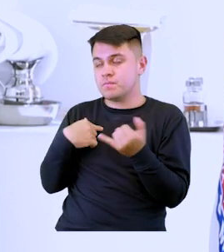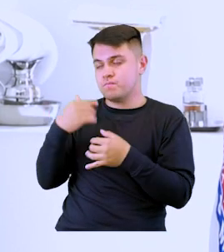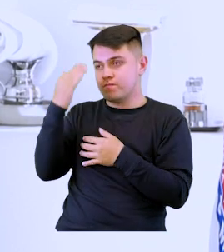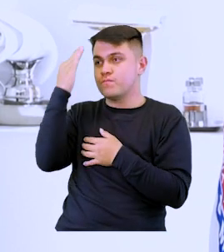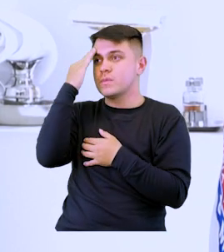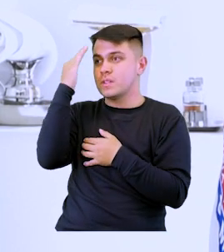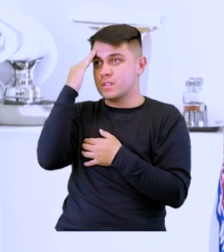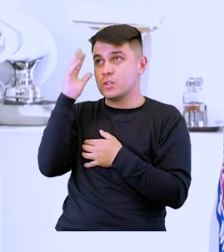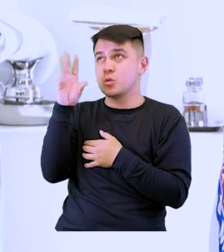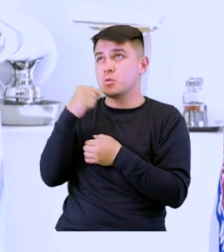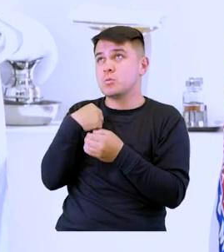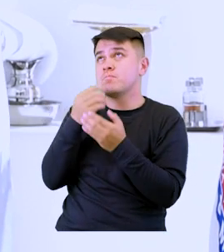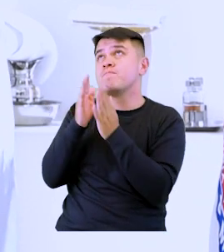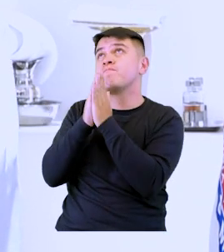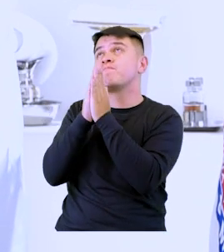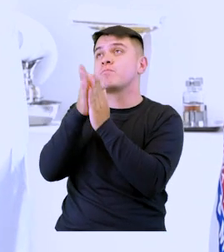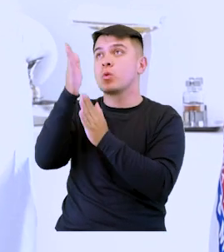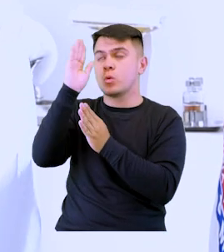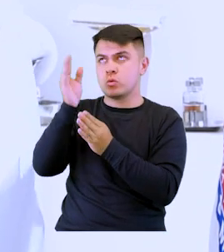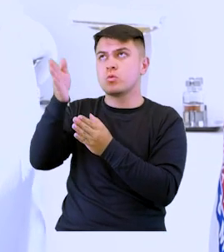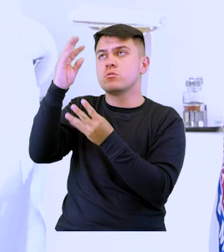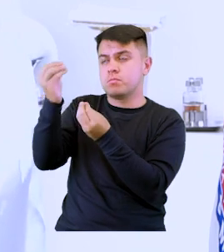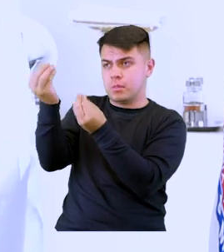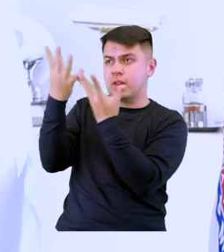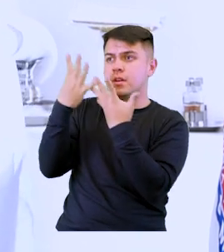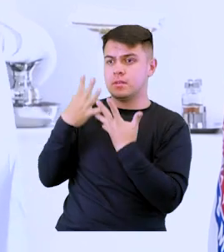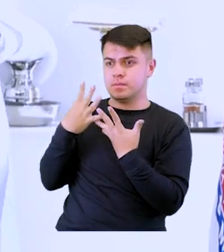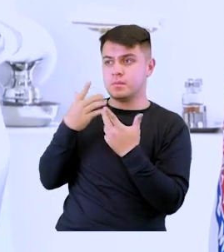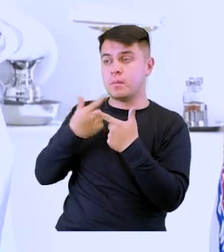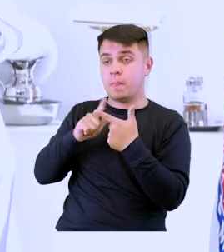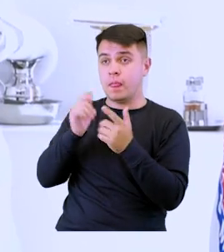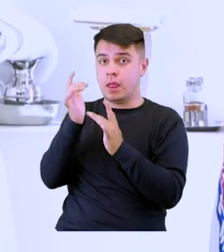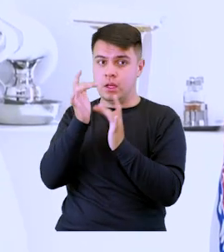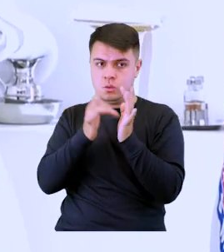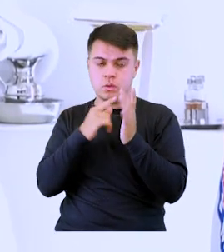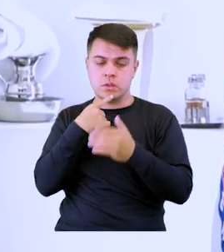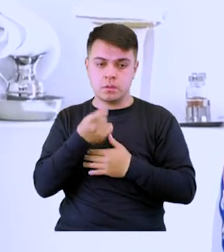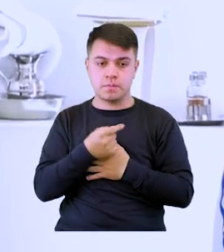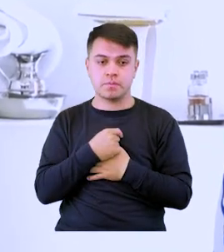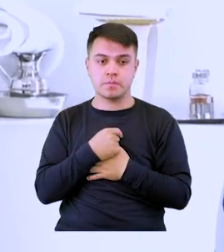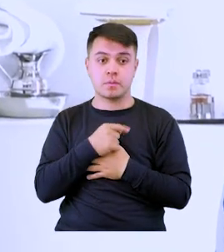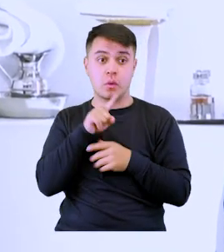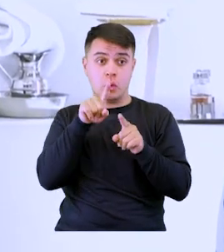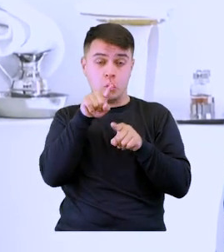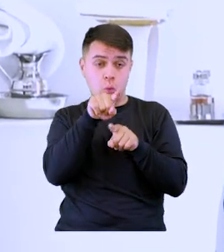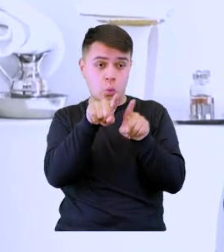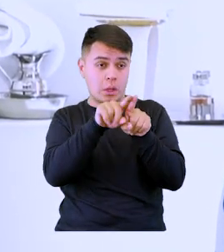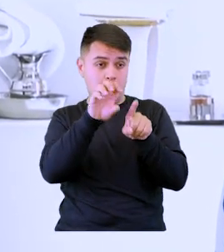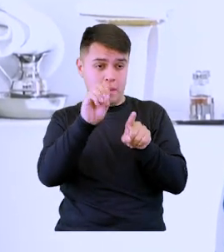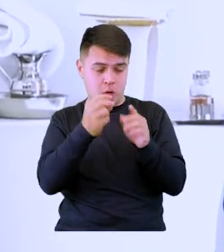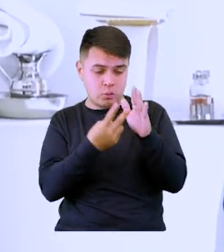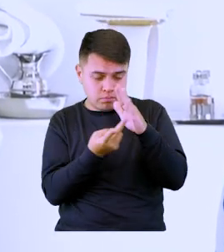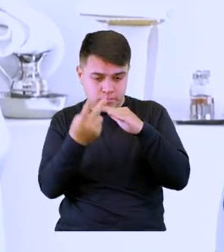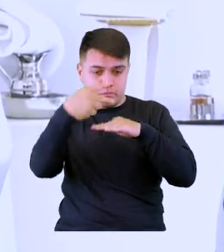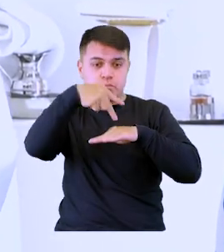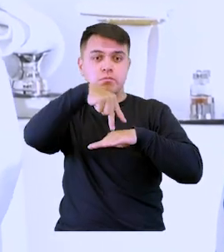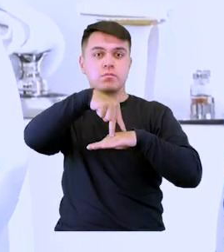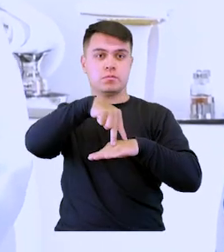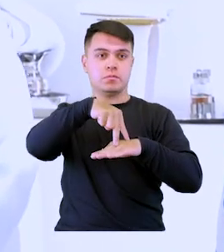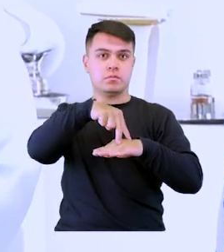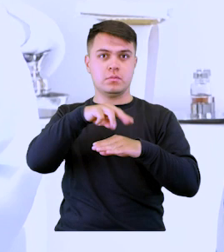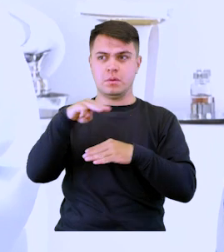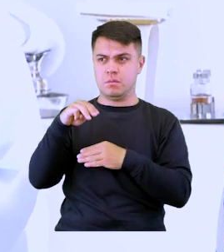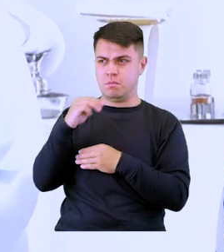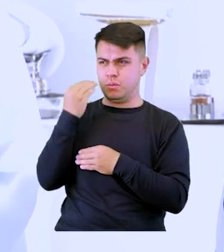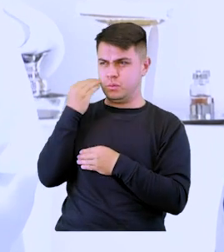lo que pidas a Dios, Dios te lo concederá. Jesús le dijo: Tu hermano resucitará.